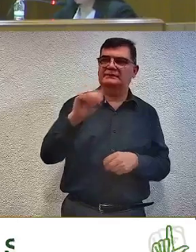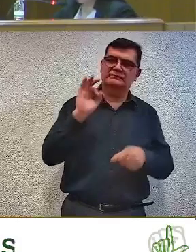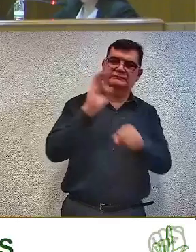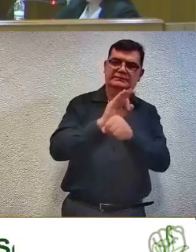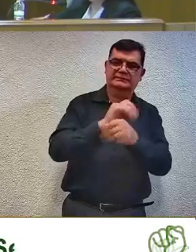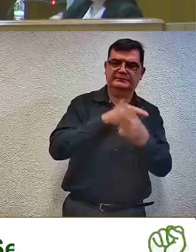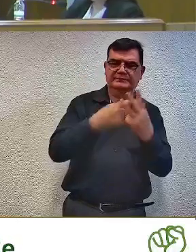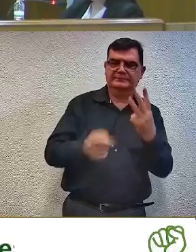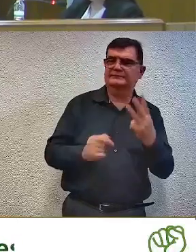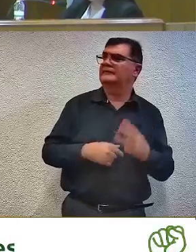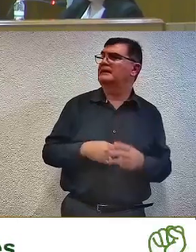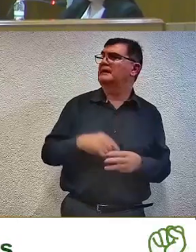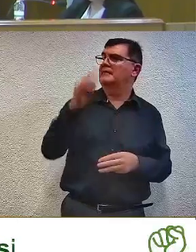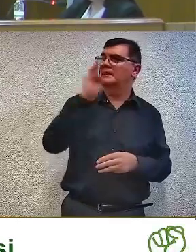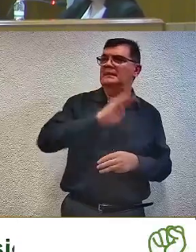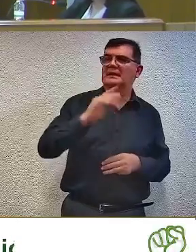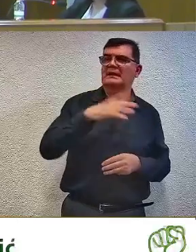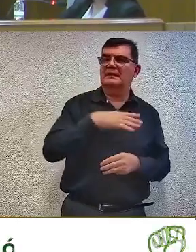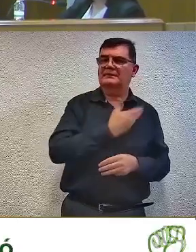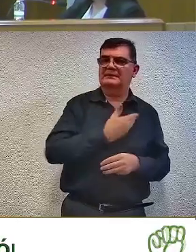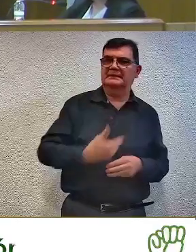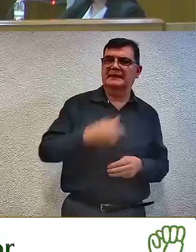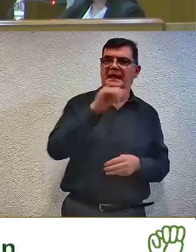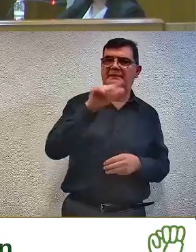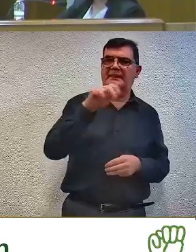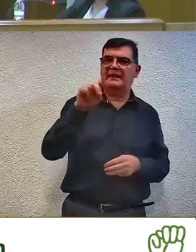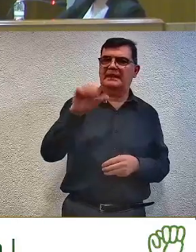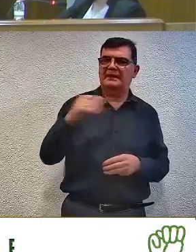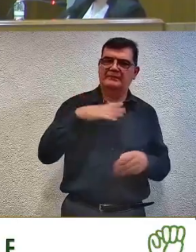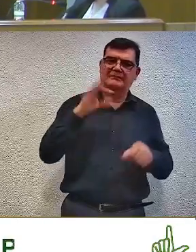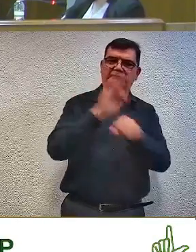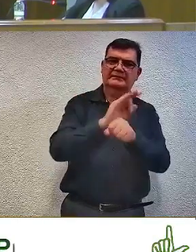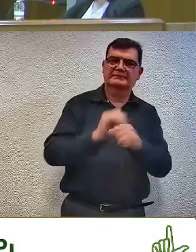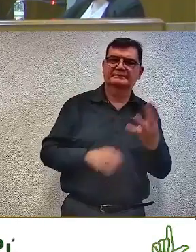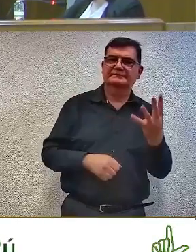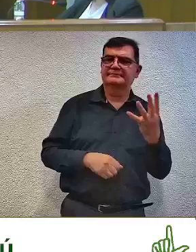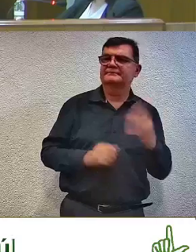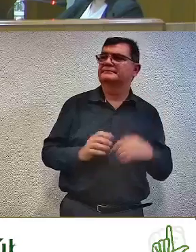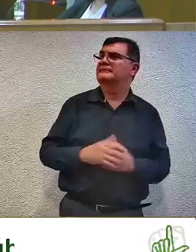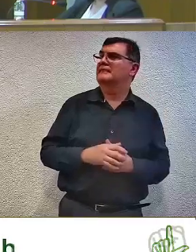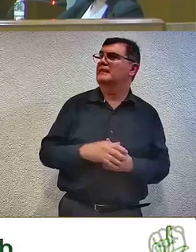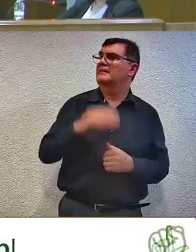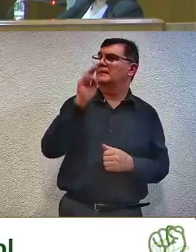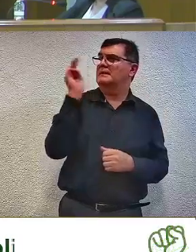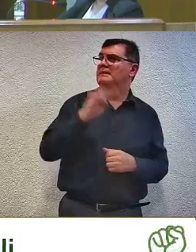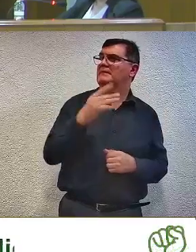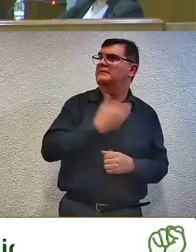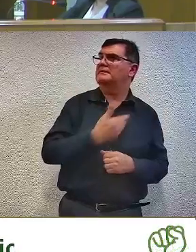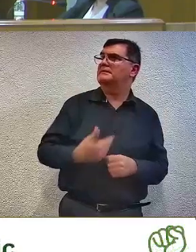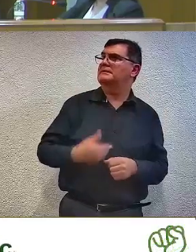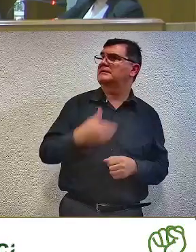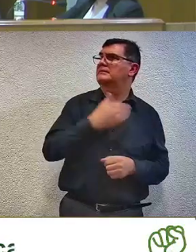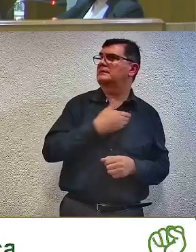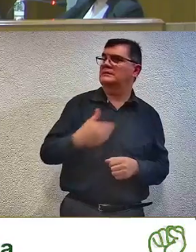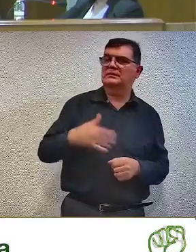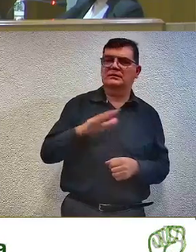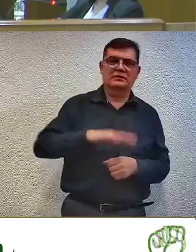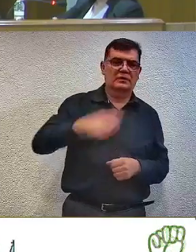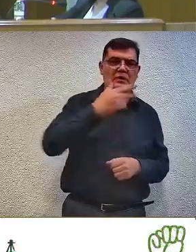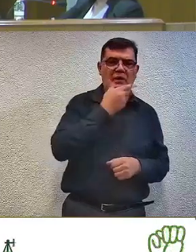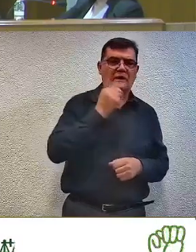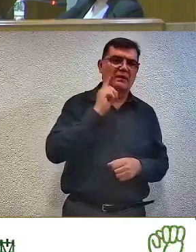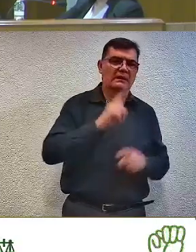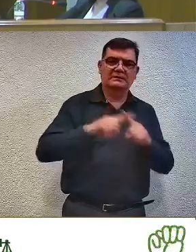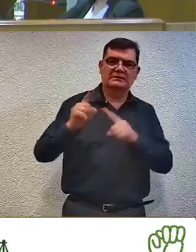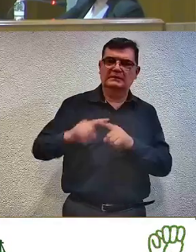favor. Magistrada presidenta Almadelia Eugenio Alcaraz. A favor. Magistrada presidenta, magistrada, magistrados, la lista